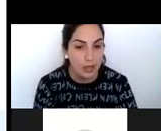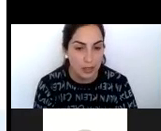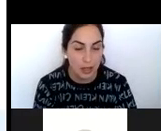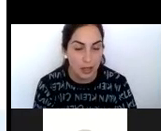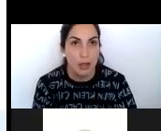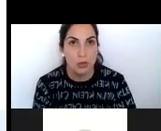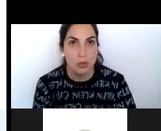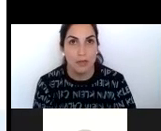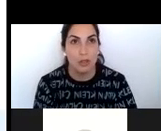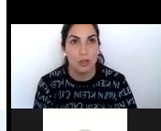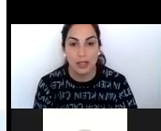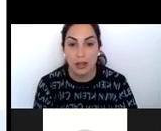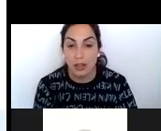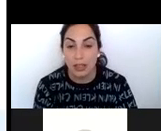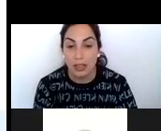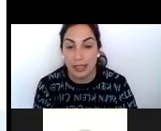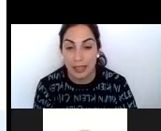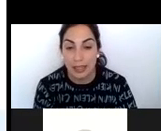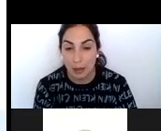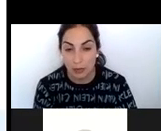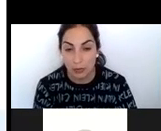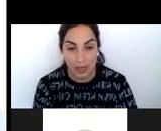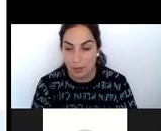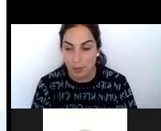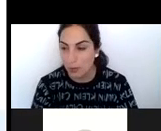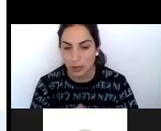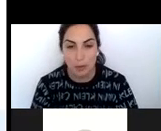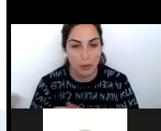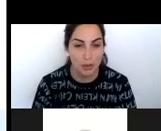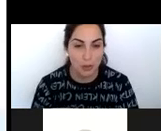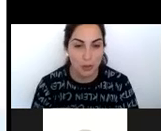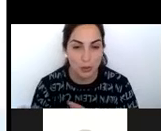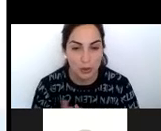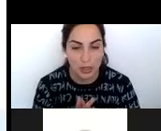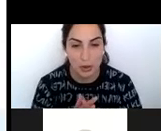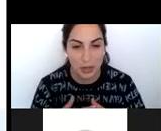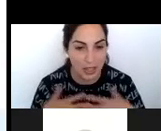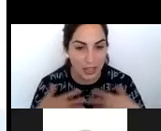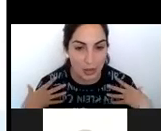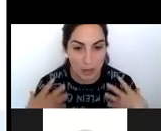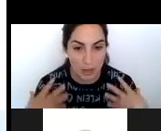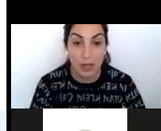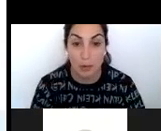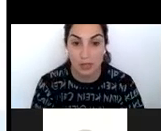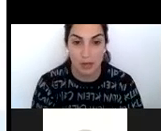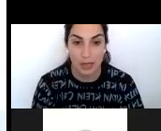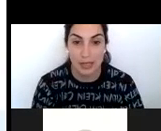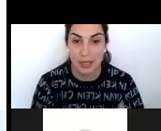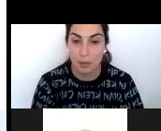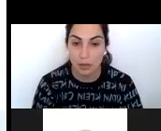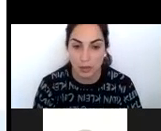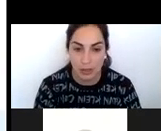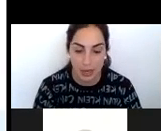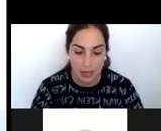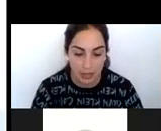¿ya? Muchas veces yo me tardo en responder nada más por tiempo porque yo tengo un hijo pequeño pero mi responsabilidad es